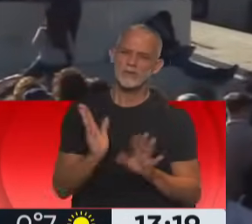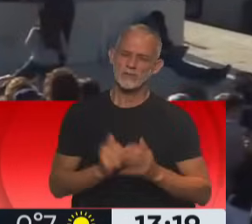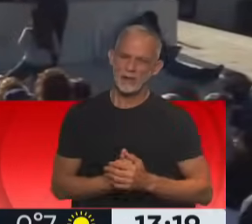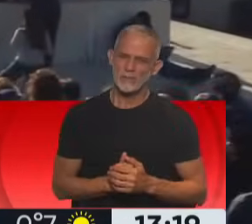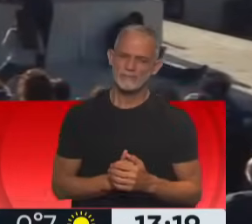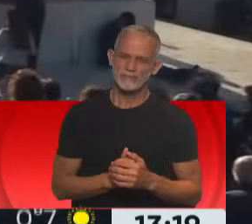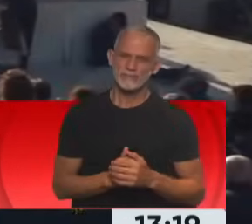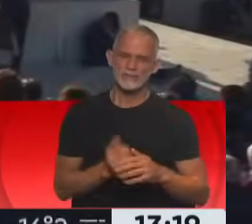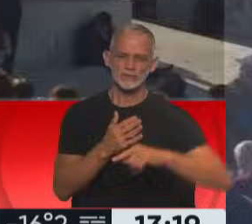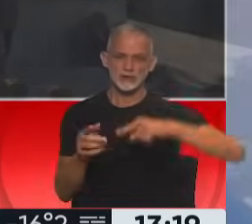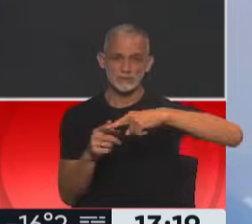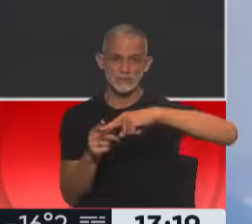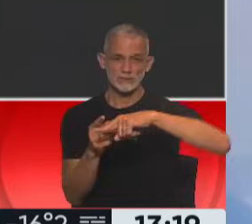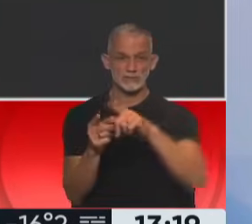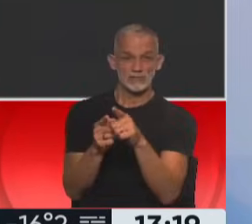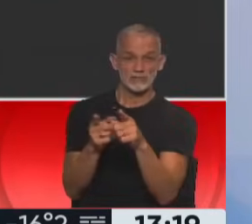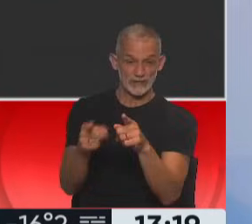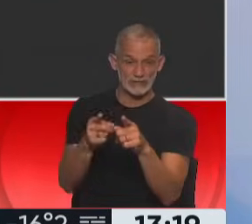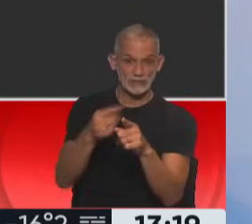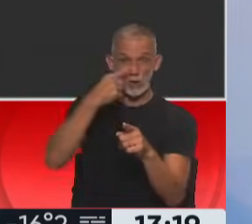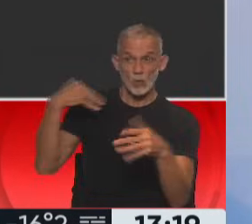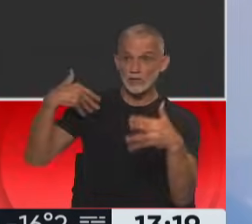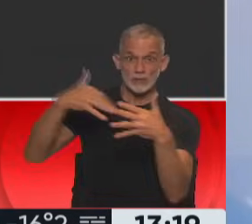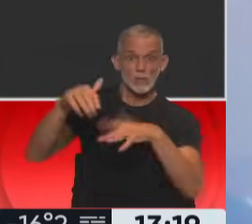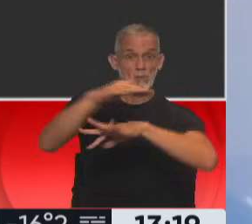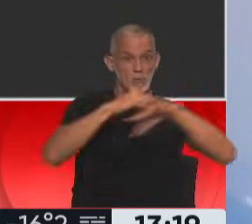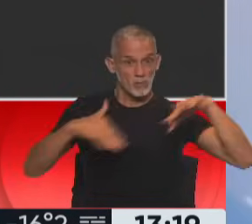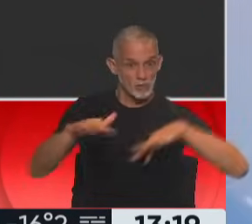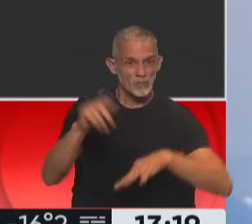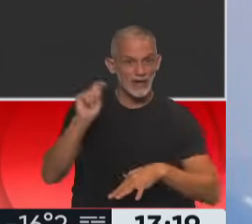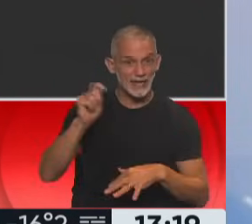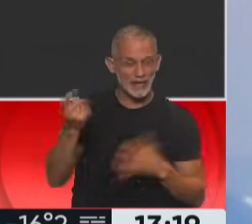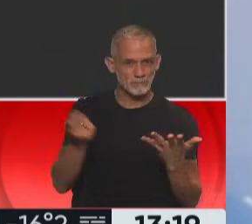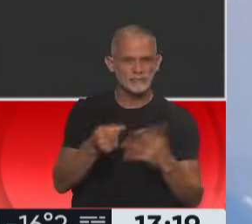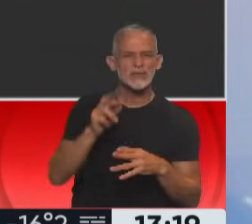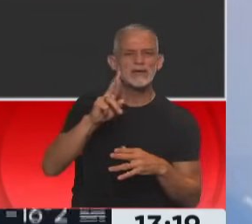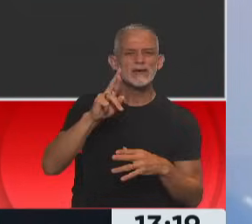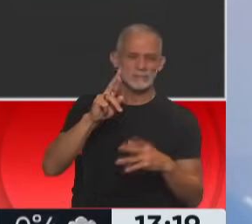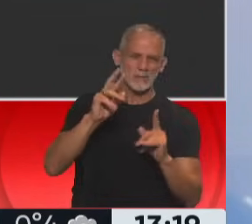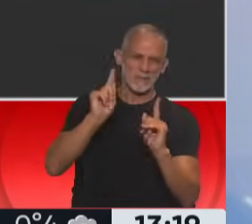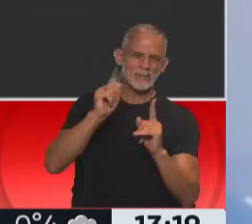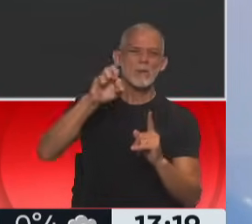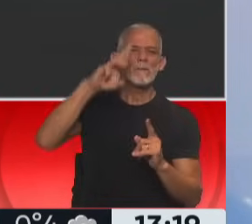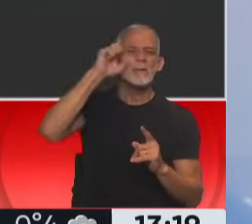ha resonado bastante en estos últimos días. Sí, estamos hablando de... Robert Francis Prevost.